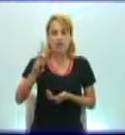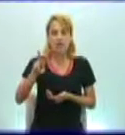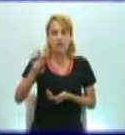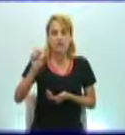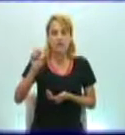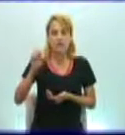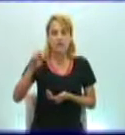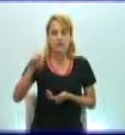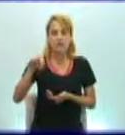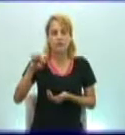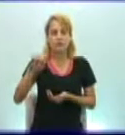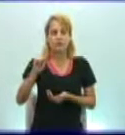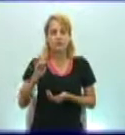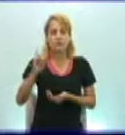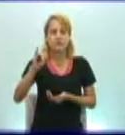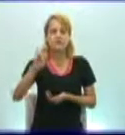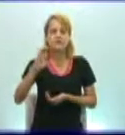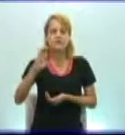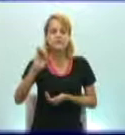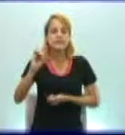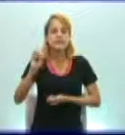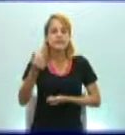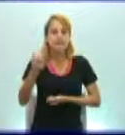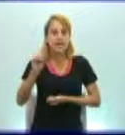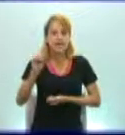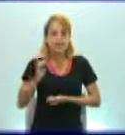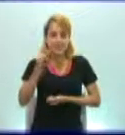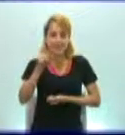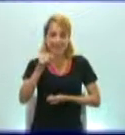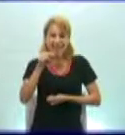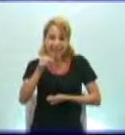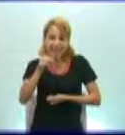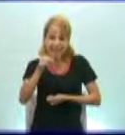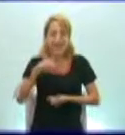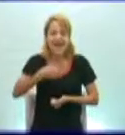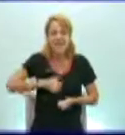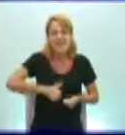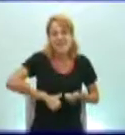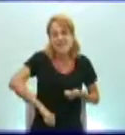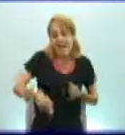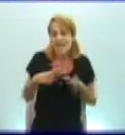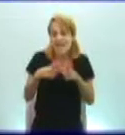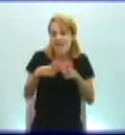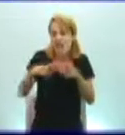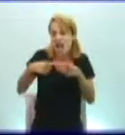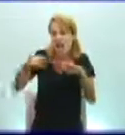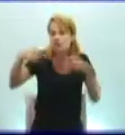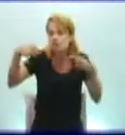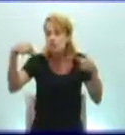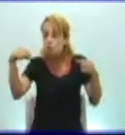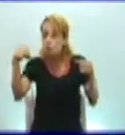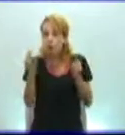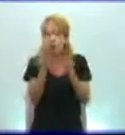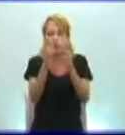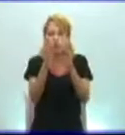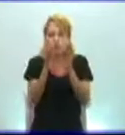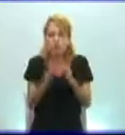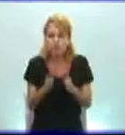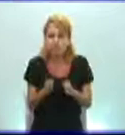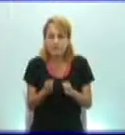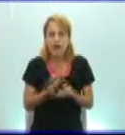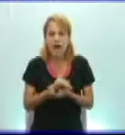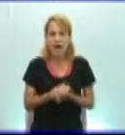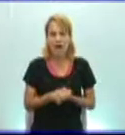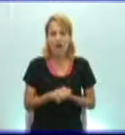Ellas nacen de las hojas o de los tallos. Y algunos de sus representantes son el camote y la caña